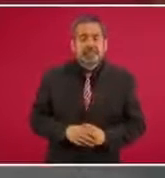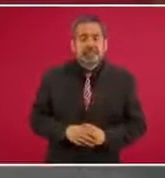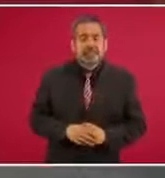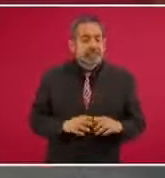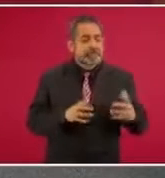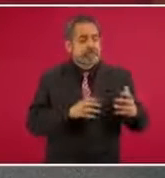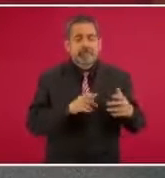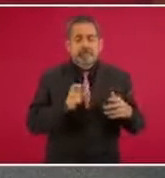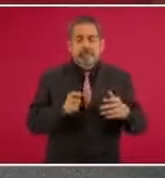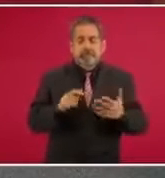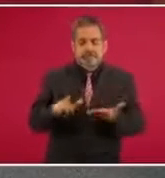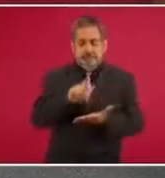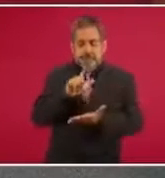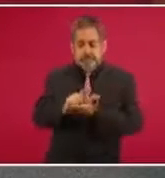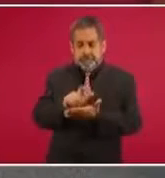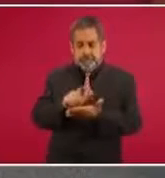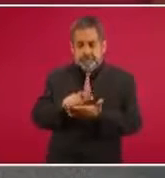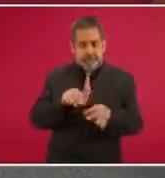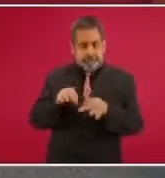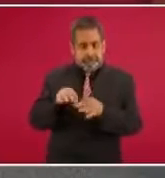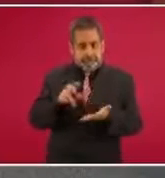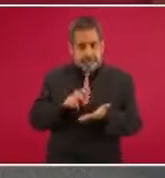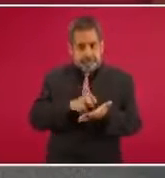se reformó la ley